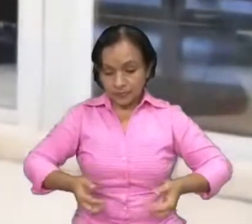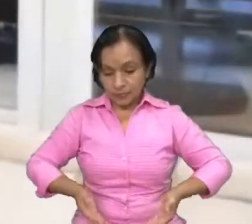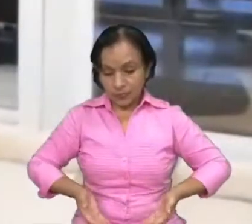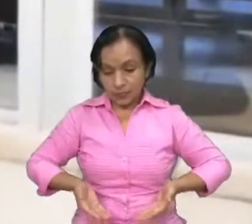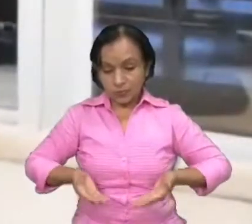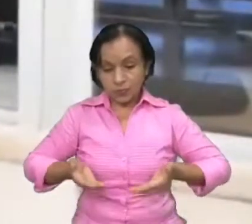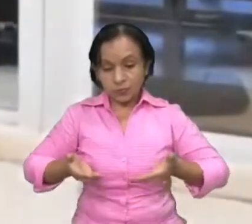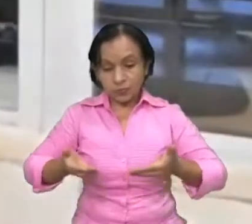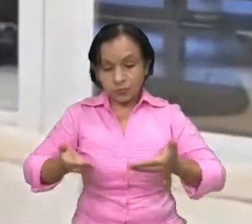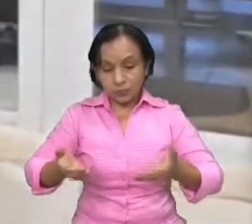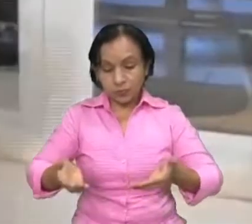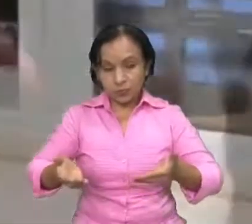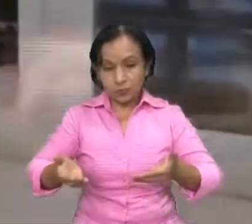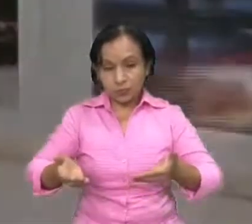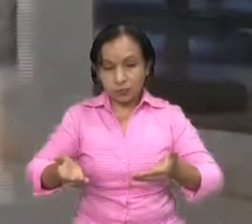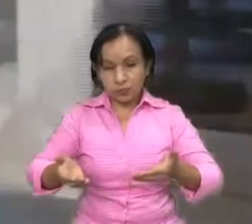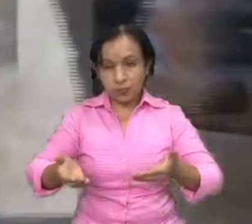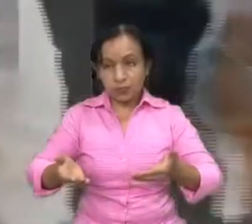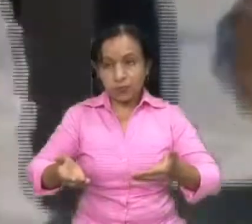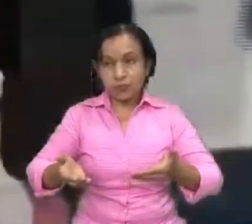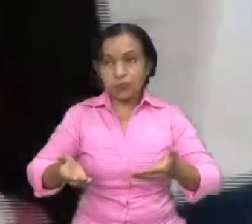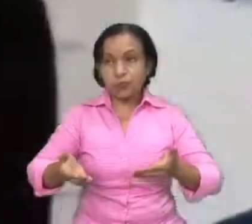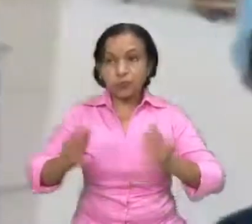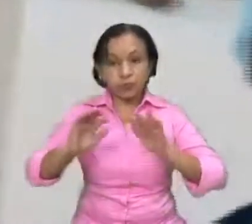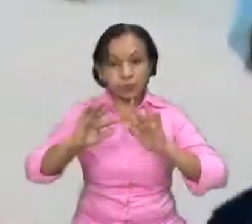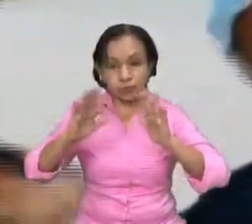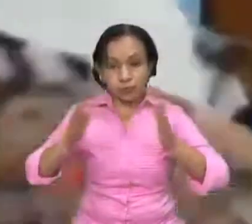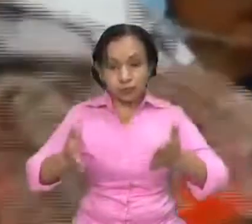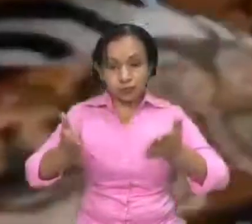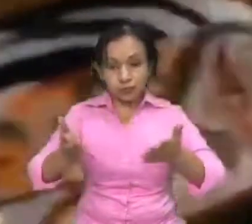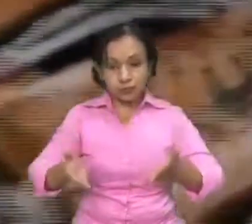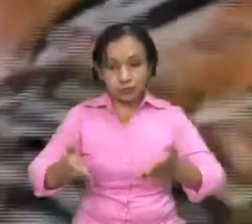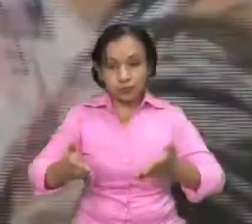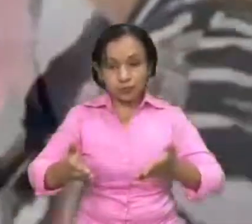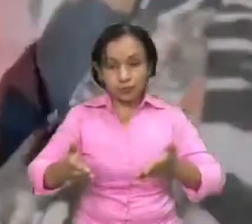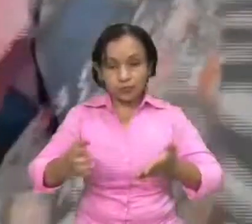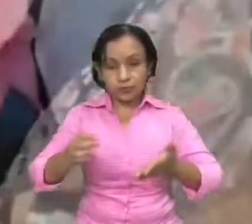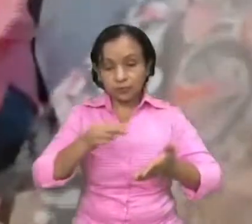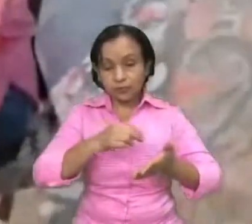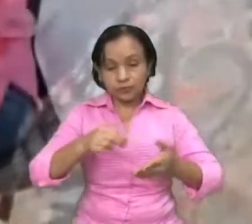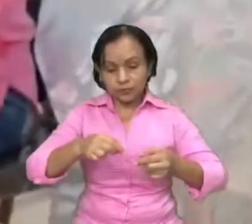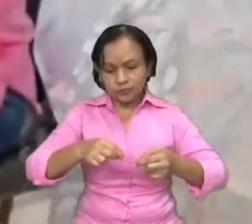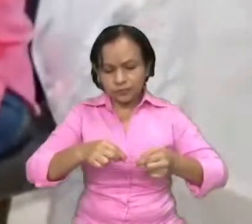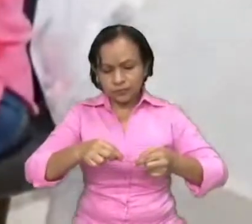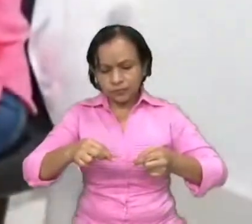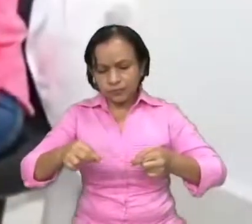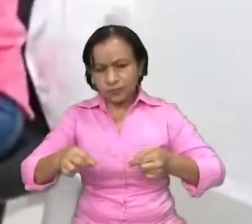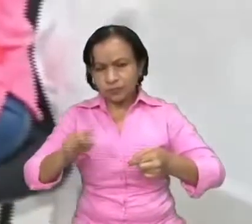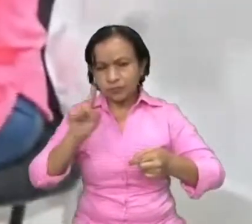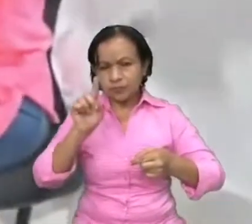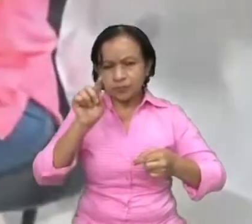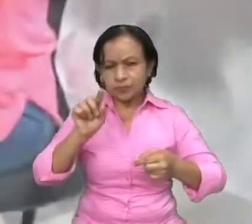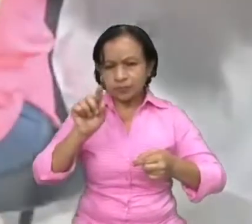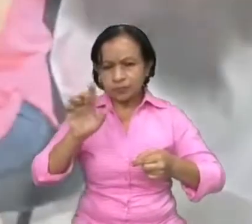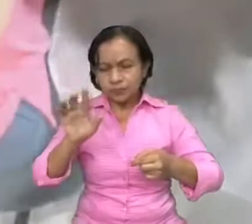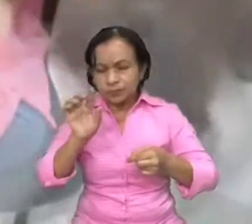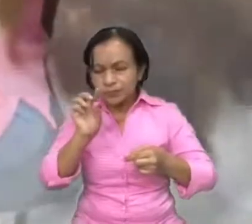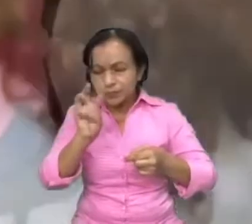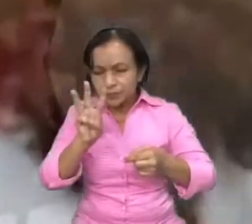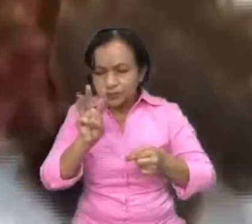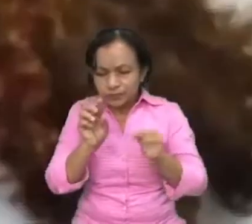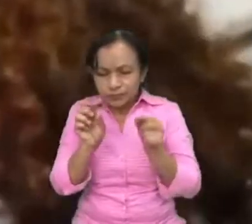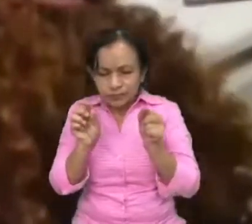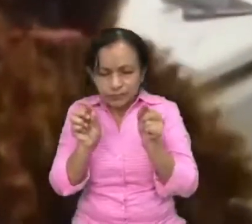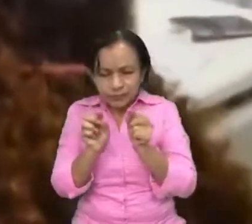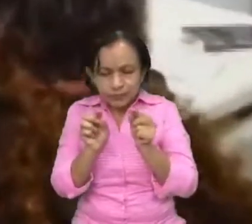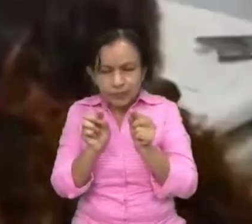útero, lo pones en unos campos sobre el abdomen de la paciente y haces una incisión en el útero entre 1.5 a 3 centímetros.